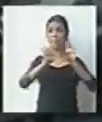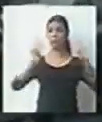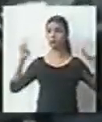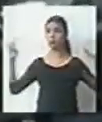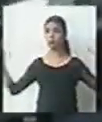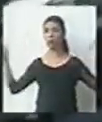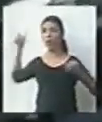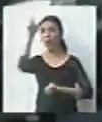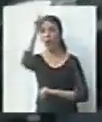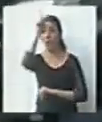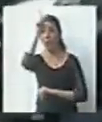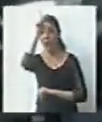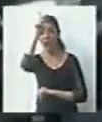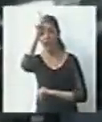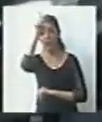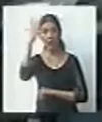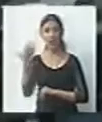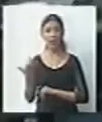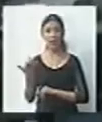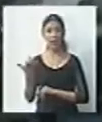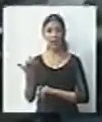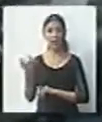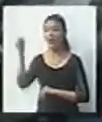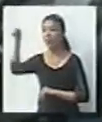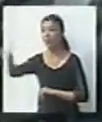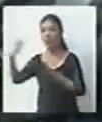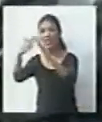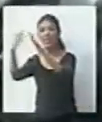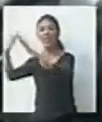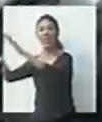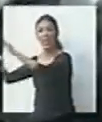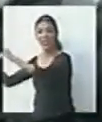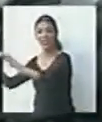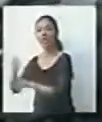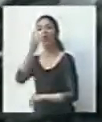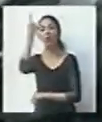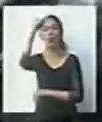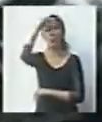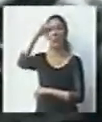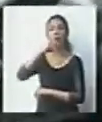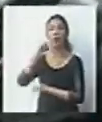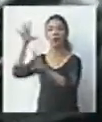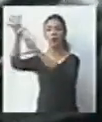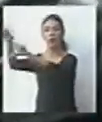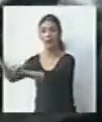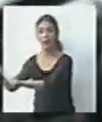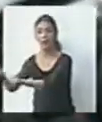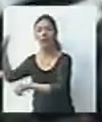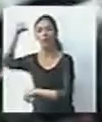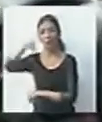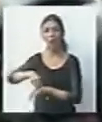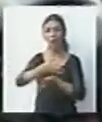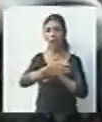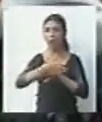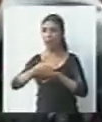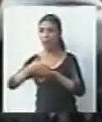recién ahora querés arreglar cuando todo esto ya estaba ya de hace un mes. Yo creo que no es la solución. Yo creo que no es la solución. Porque